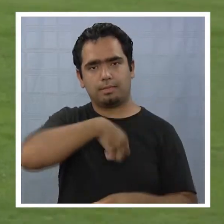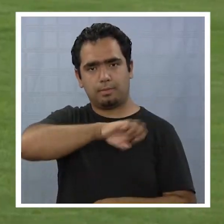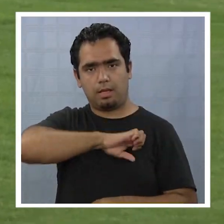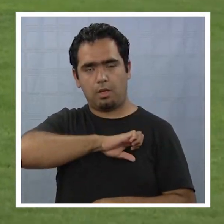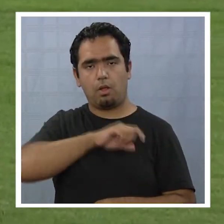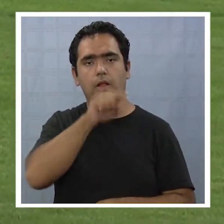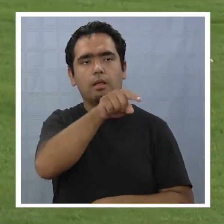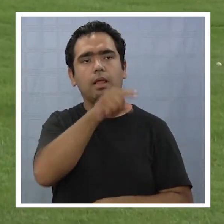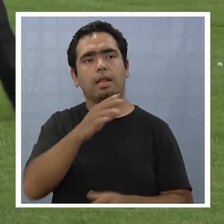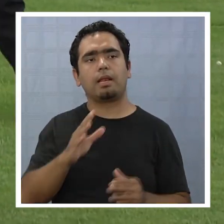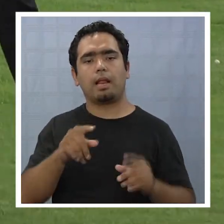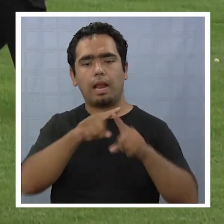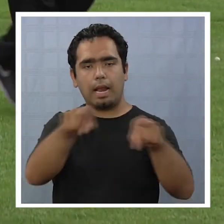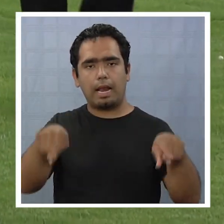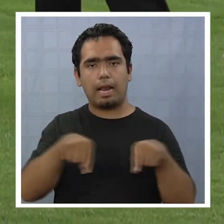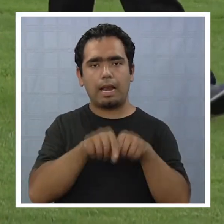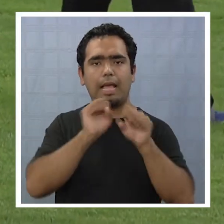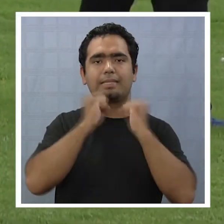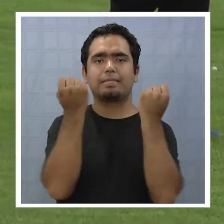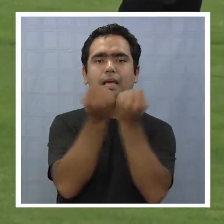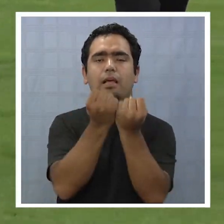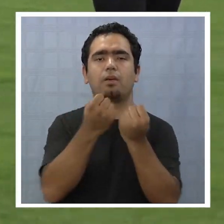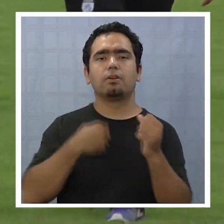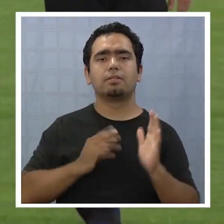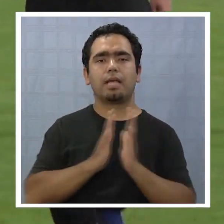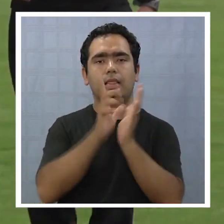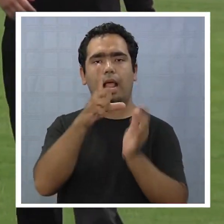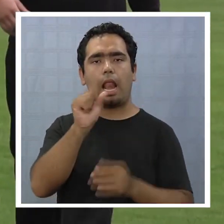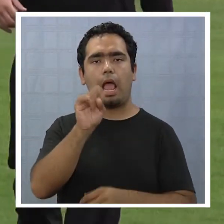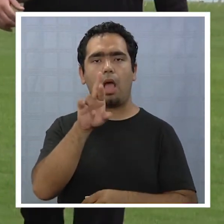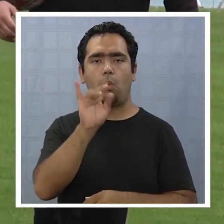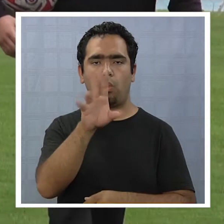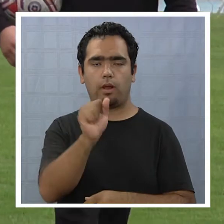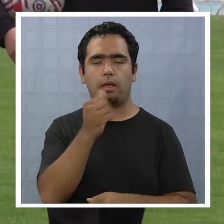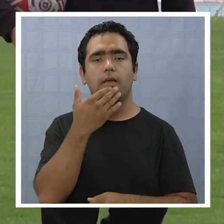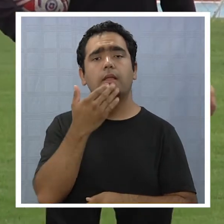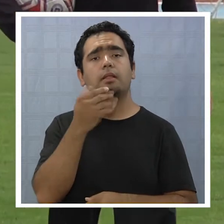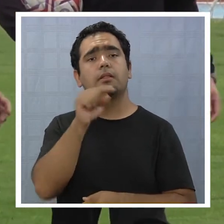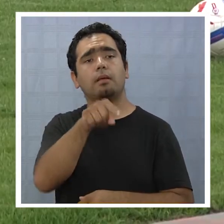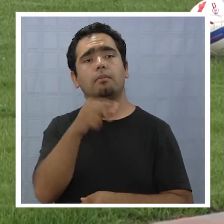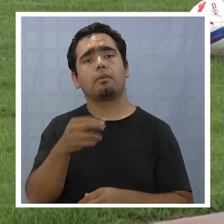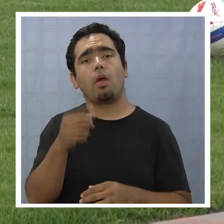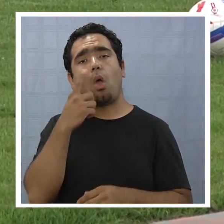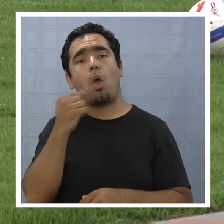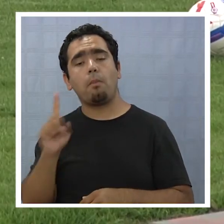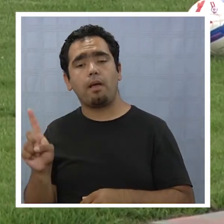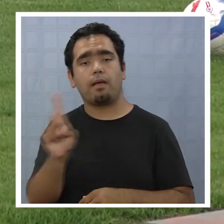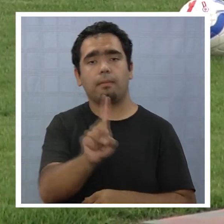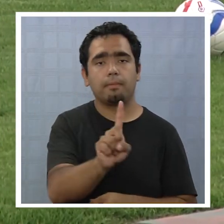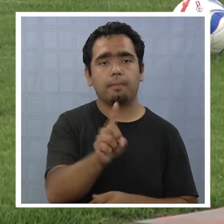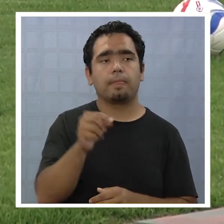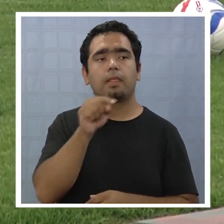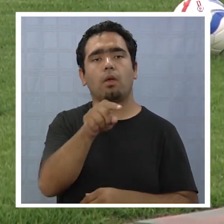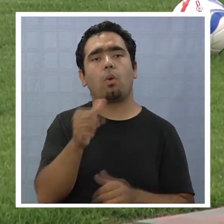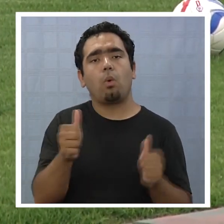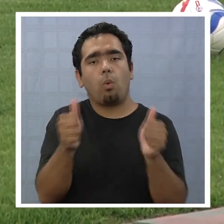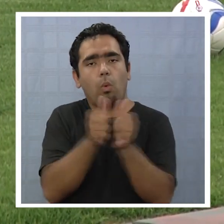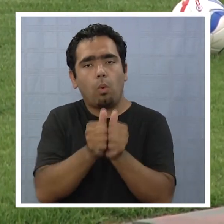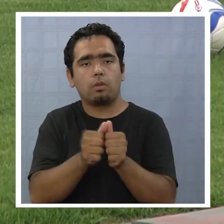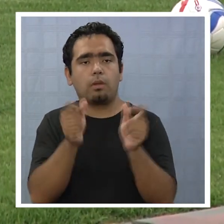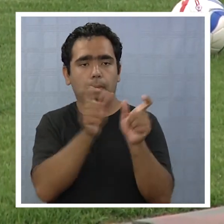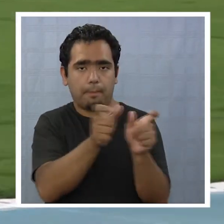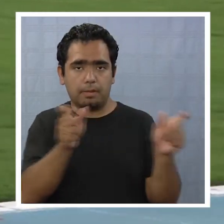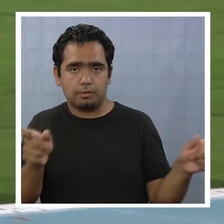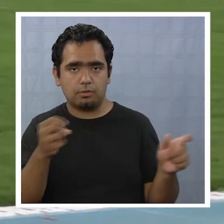Unión Española, en el Estadio Santa Laura, por la tercera fecha del torneo de clausura, y se gestiona que Benavides pueda hacer de la partida